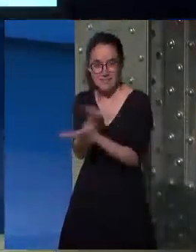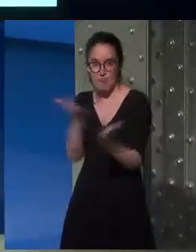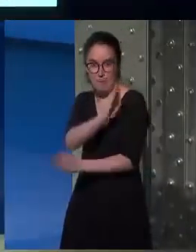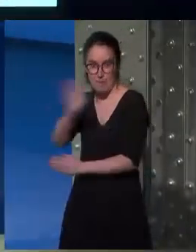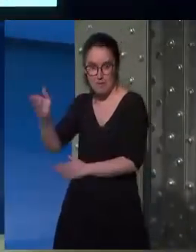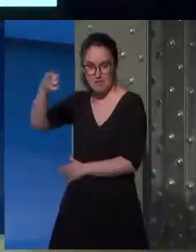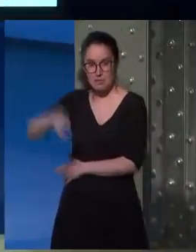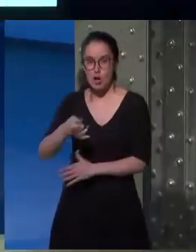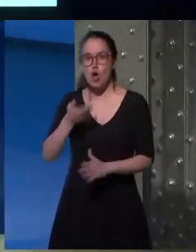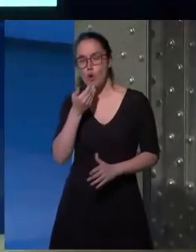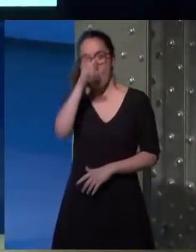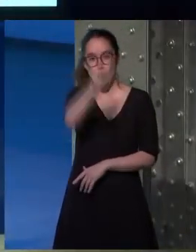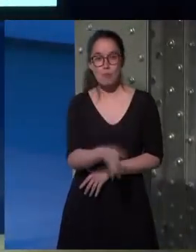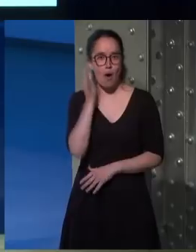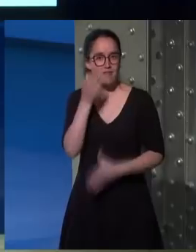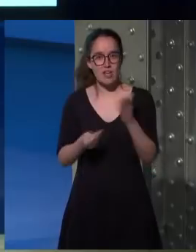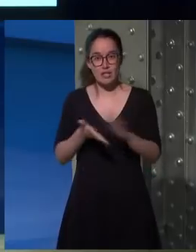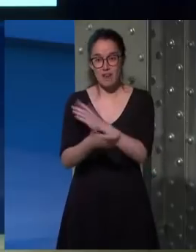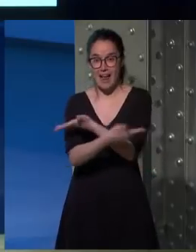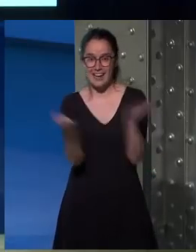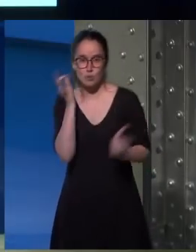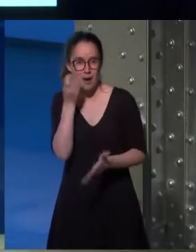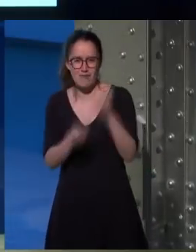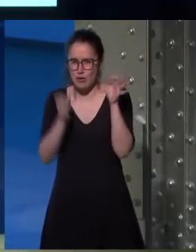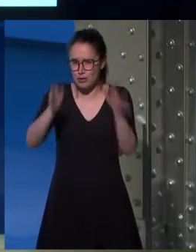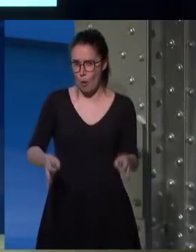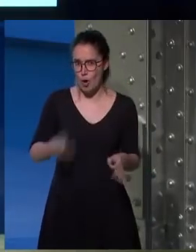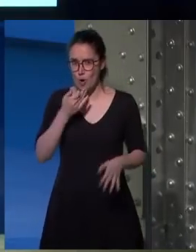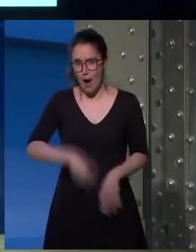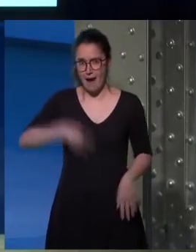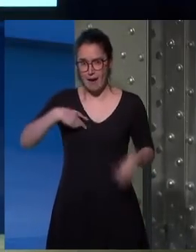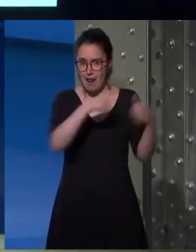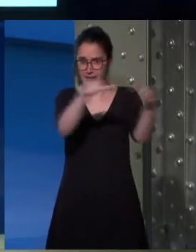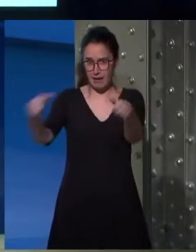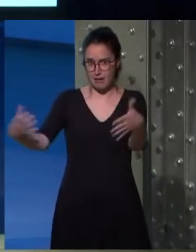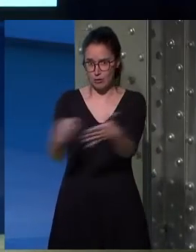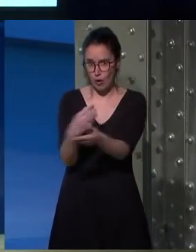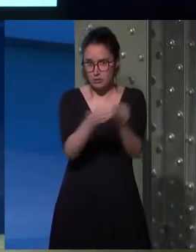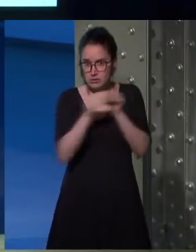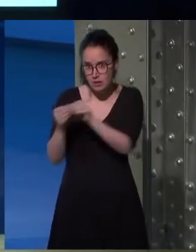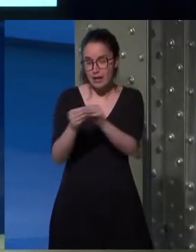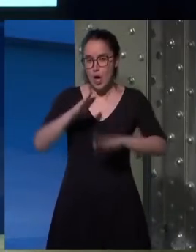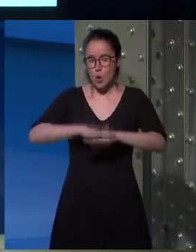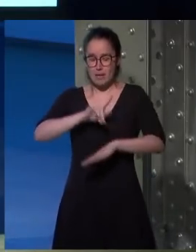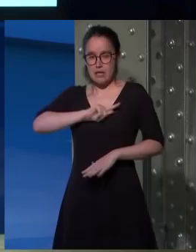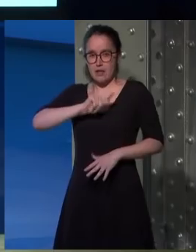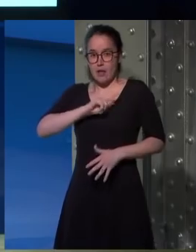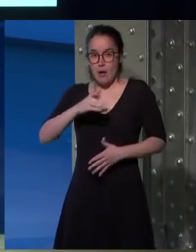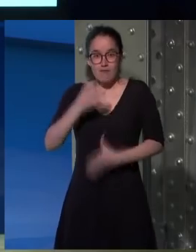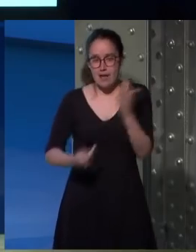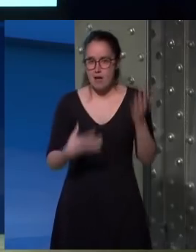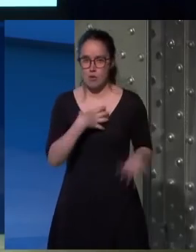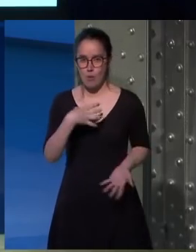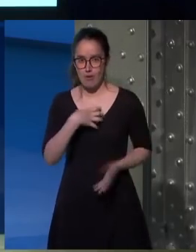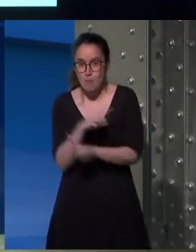¿no? Que parece ha fallado una mujer. Entonces esto ya se generaliza, ¿no? Y es esa culpa y esa sensación de no podemos